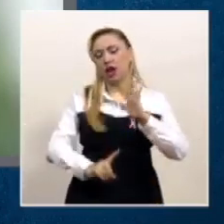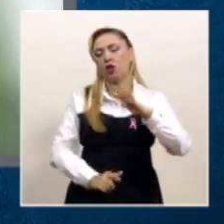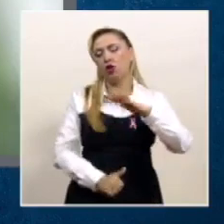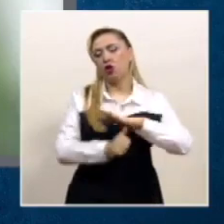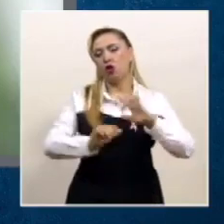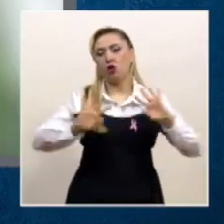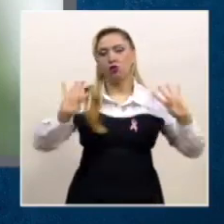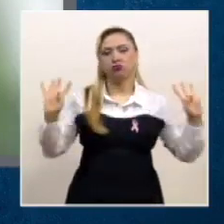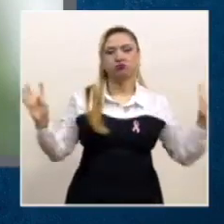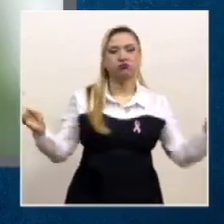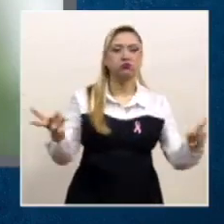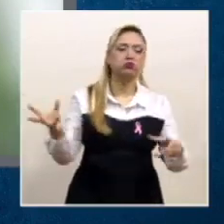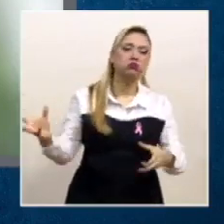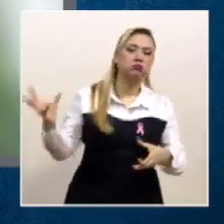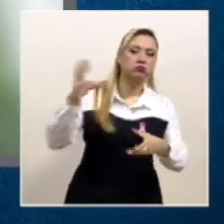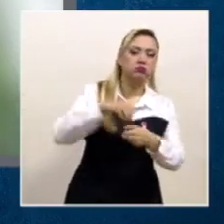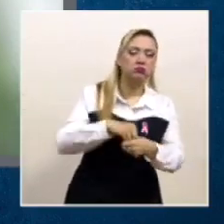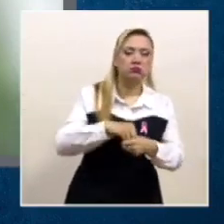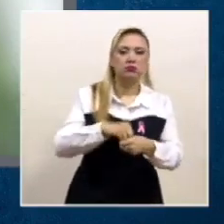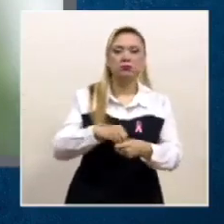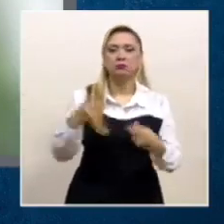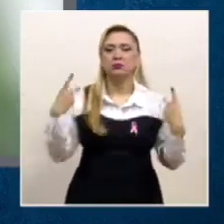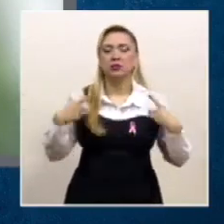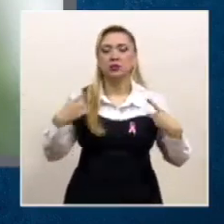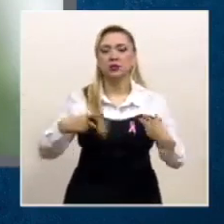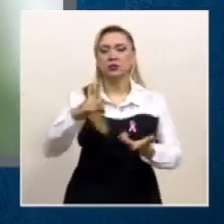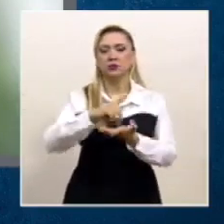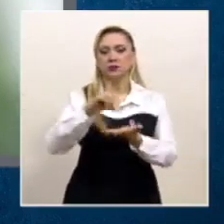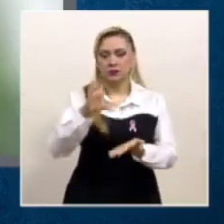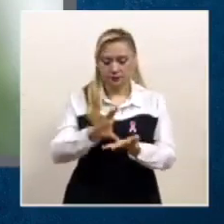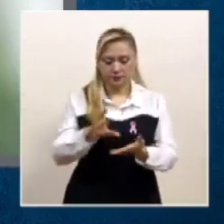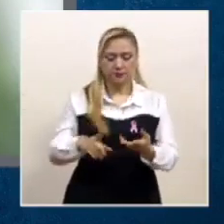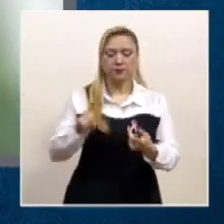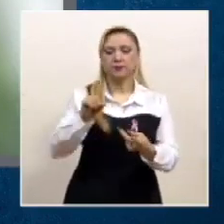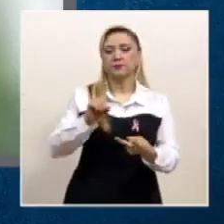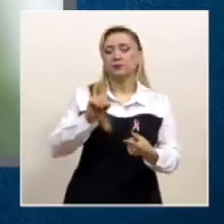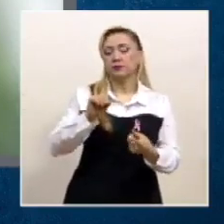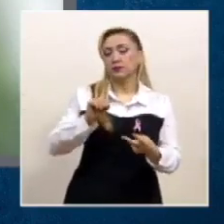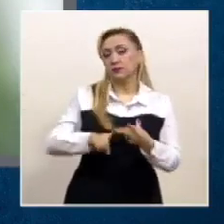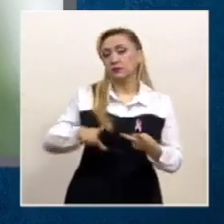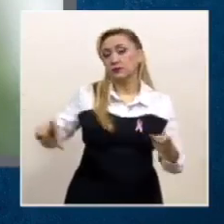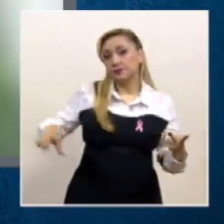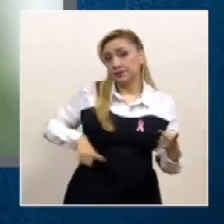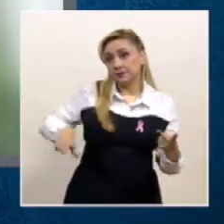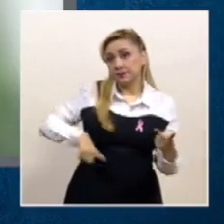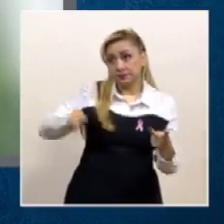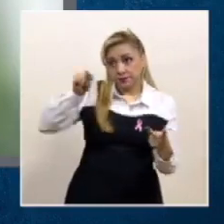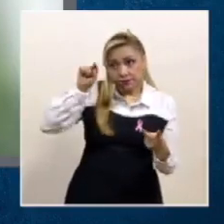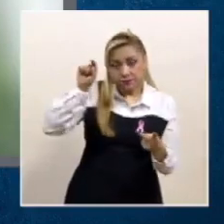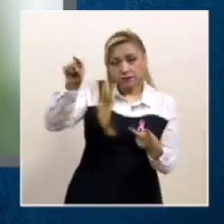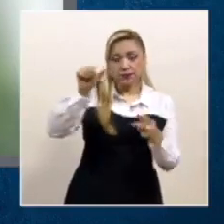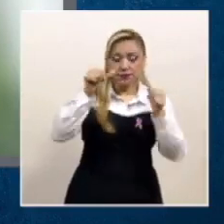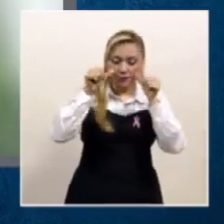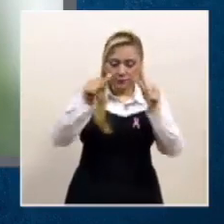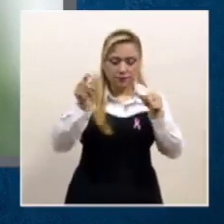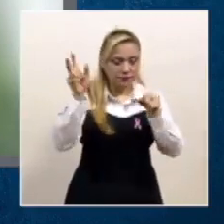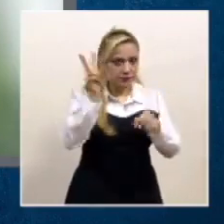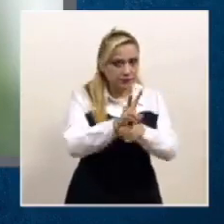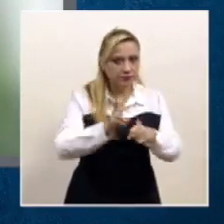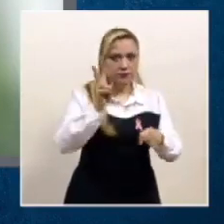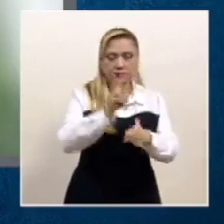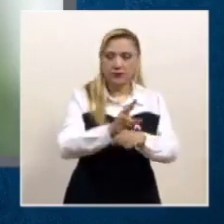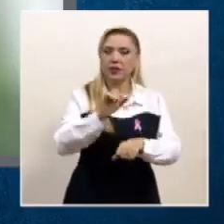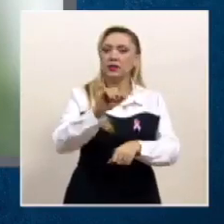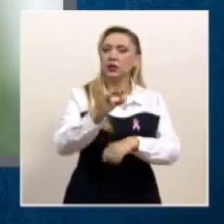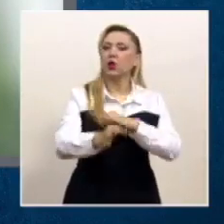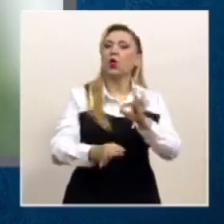el desarrollo y la inclusión de las personas con discapacidad, el órgano de gobierno que esté dedicado a vigilar el